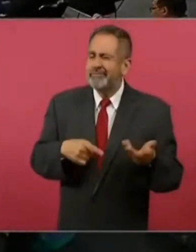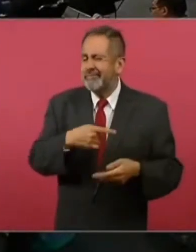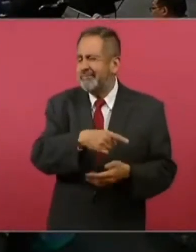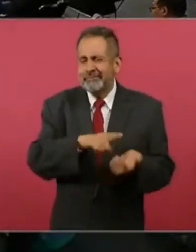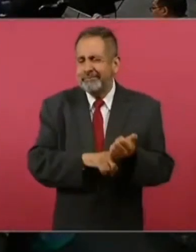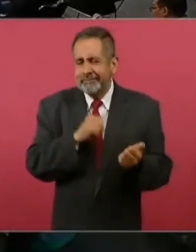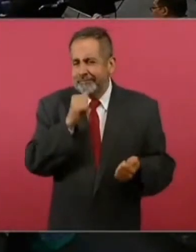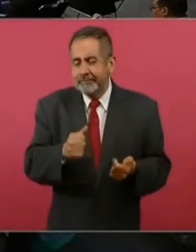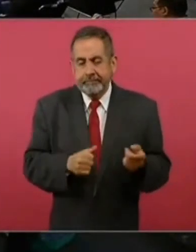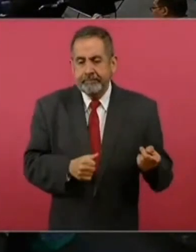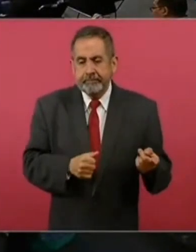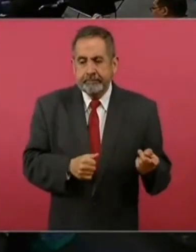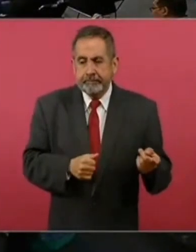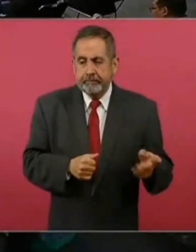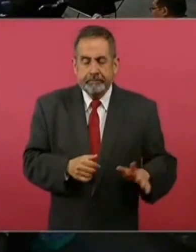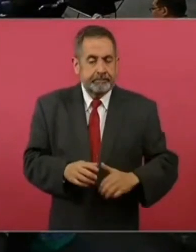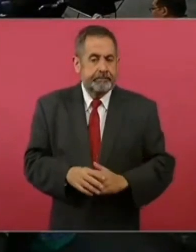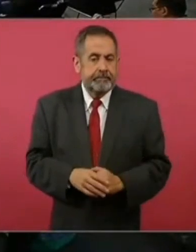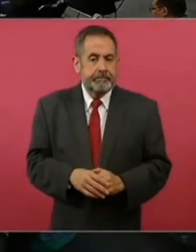Pero ya